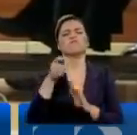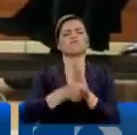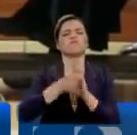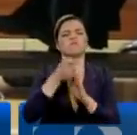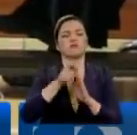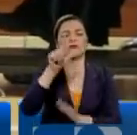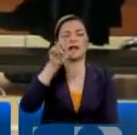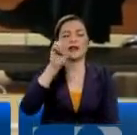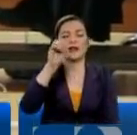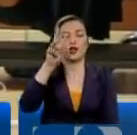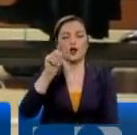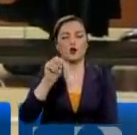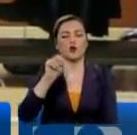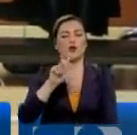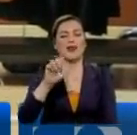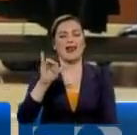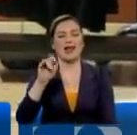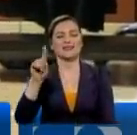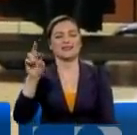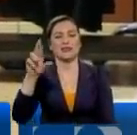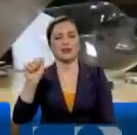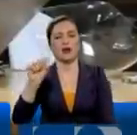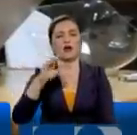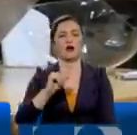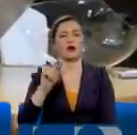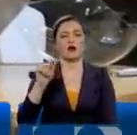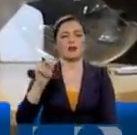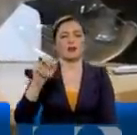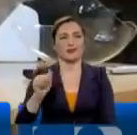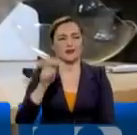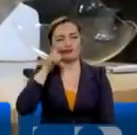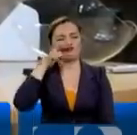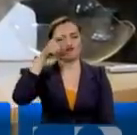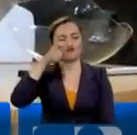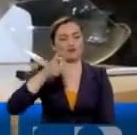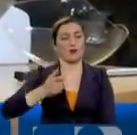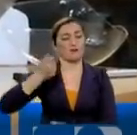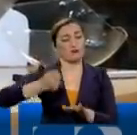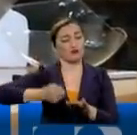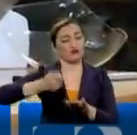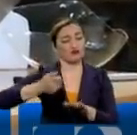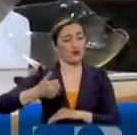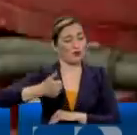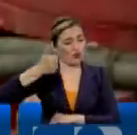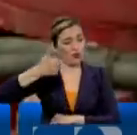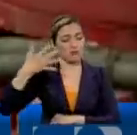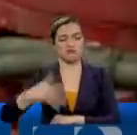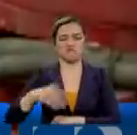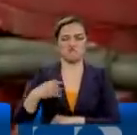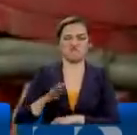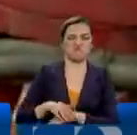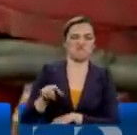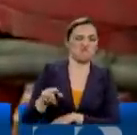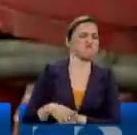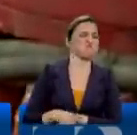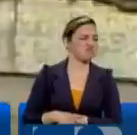los jueces Iván León, José La Hiedra y Javier de la Cadena, Fiscalía y Procuraduría coinciden en que hubo delito tras